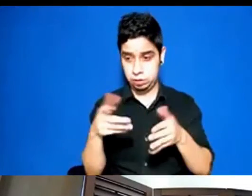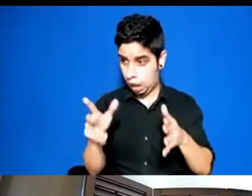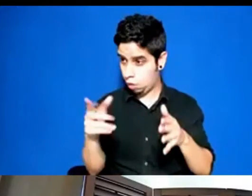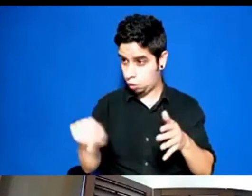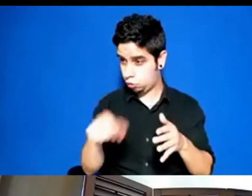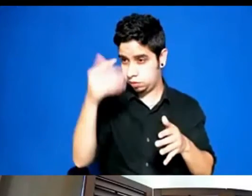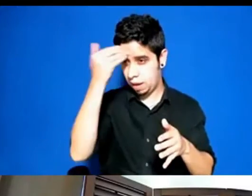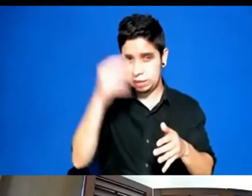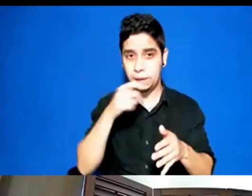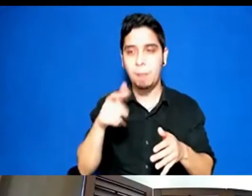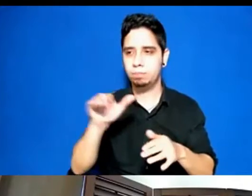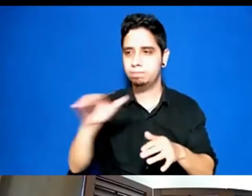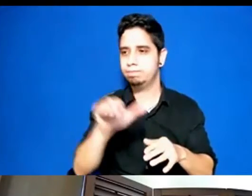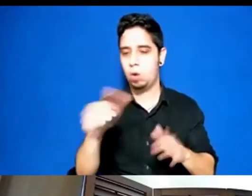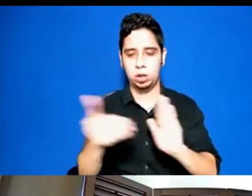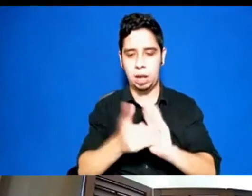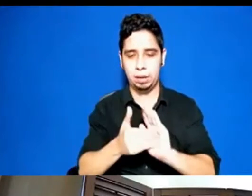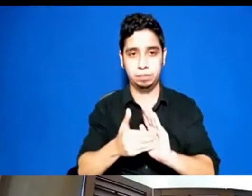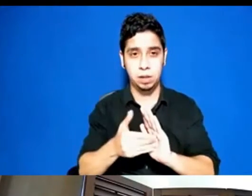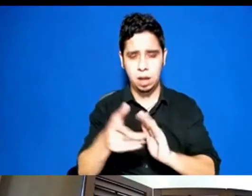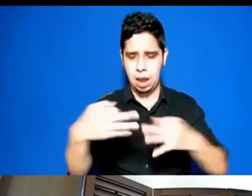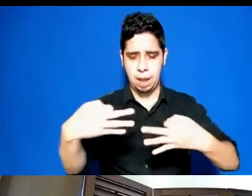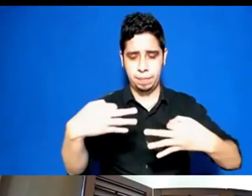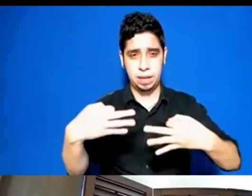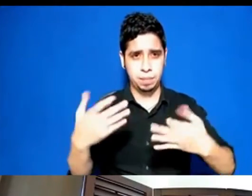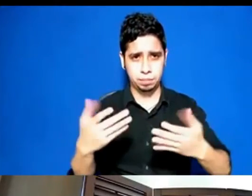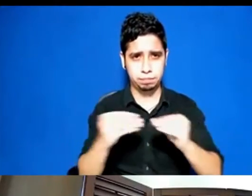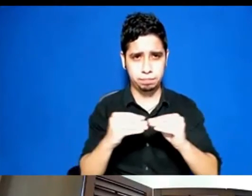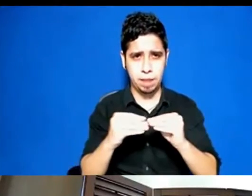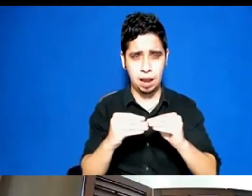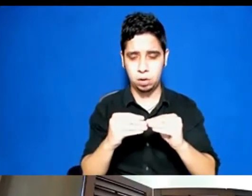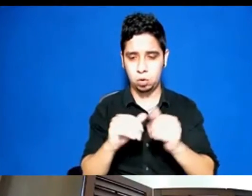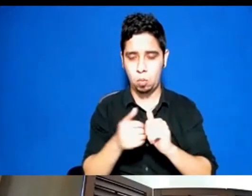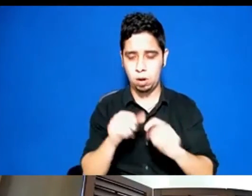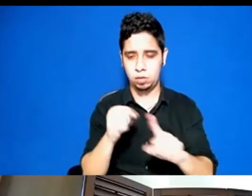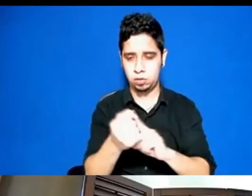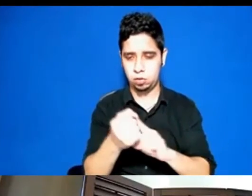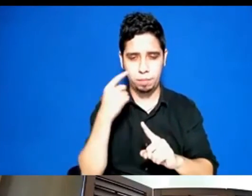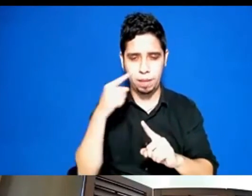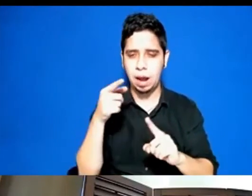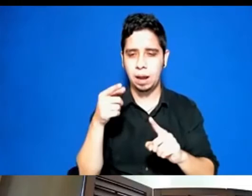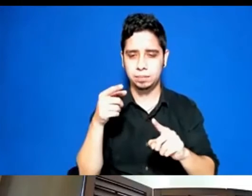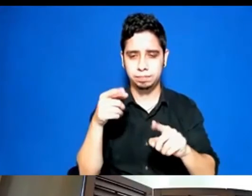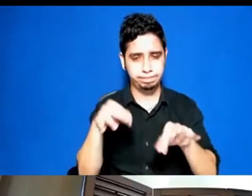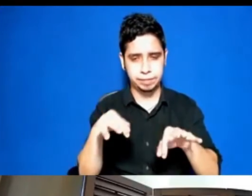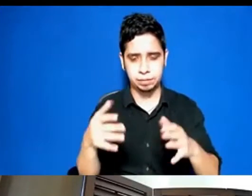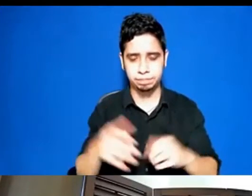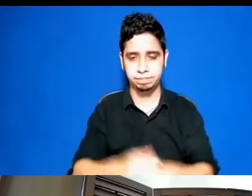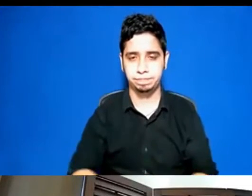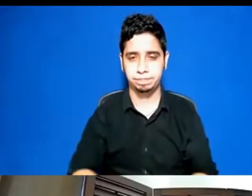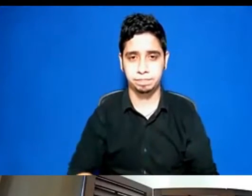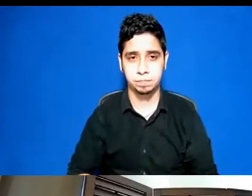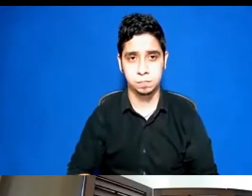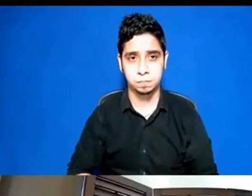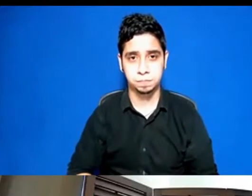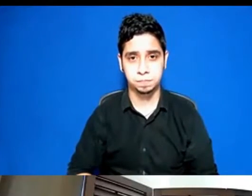el próximo programa. Ok, explíqueme, ¿cómo es la situación para estas bebés y bebés asas que están saliendo